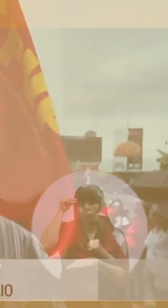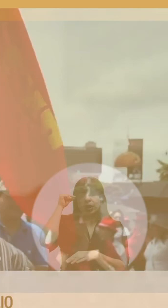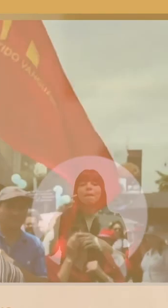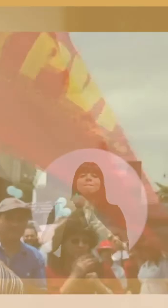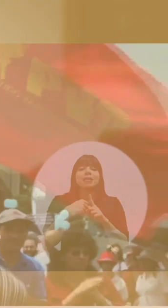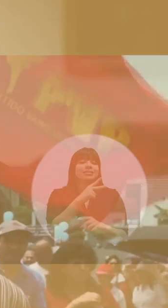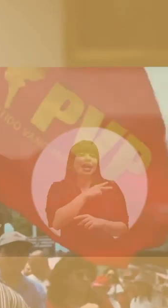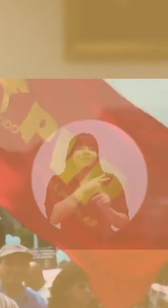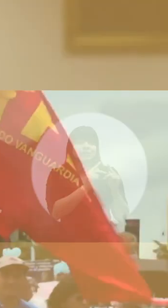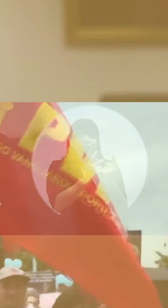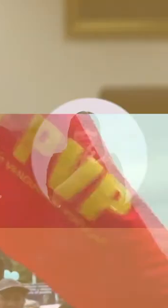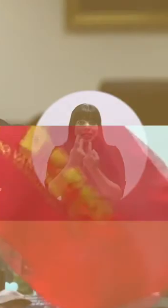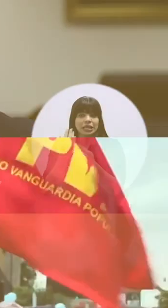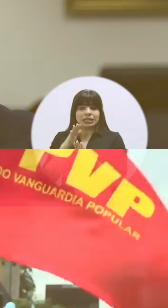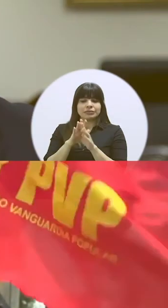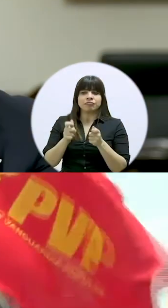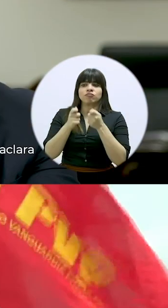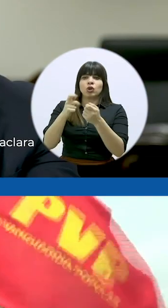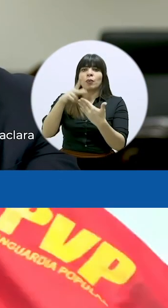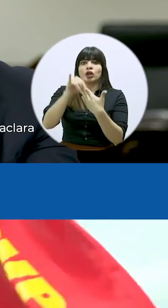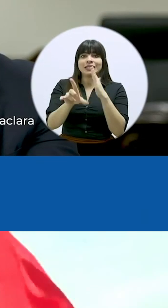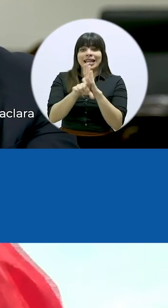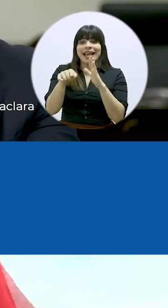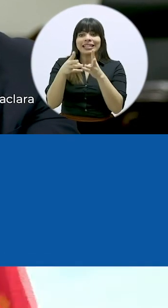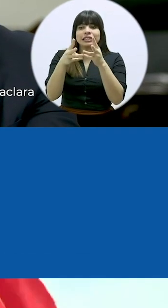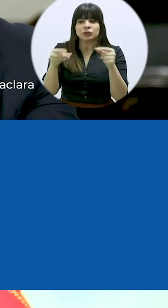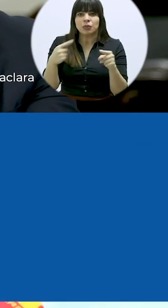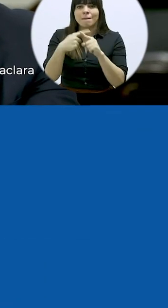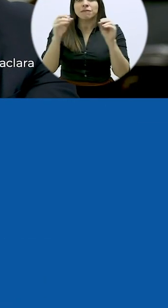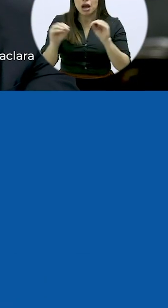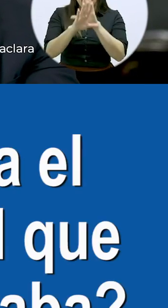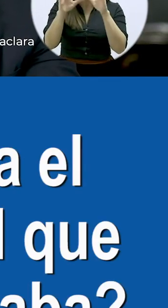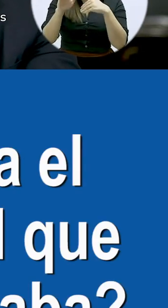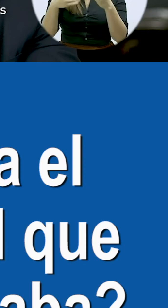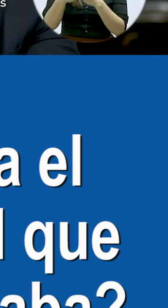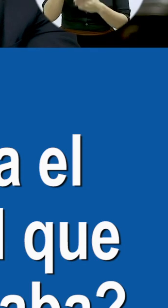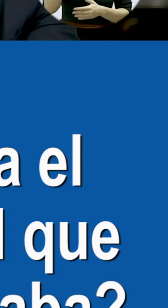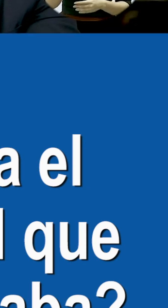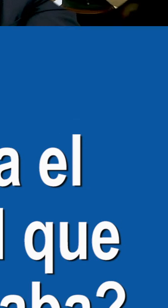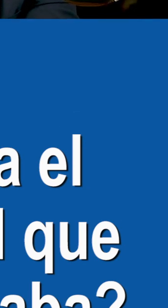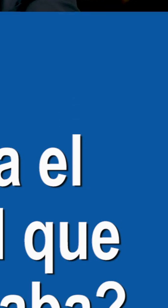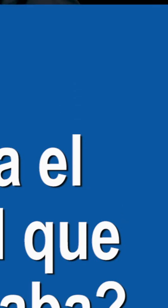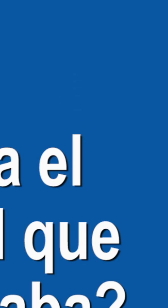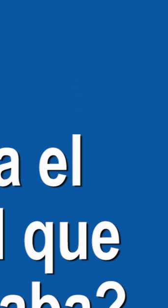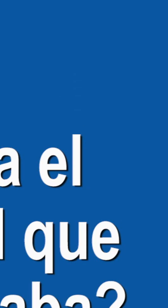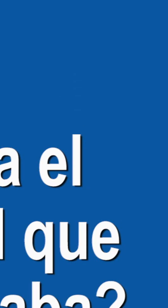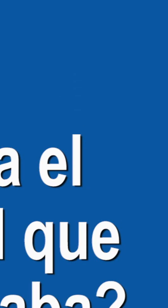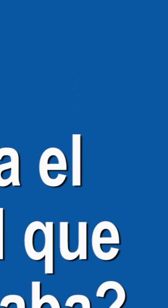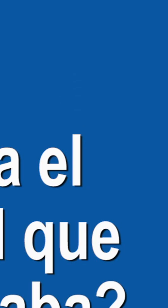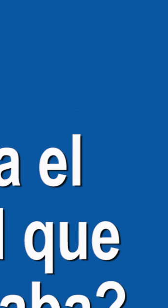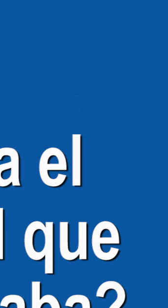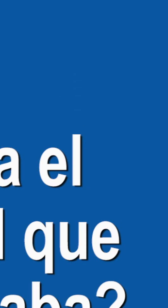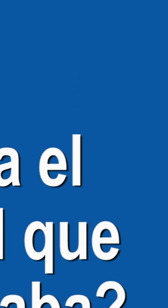discrepancia entre los diversos actores sociales era y es: ¿cuál es esa reforma? esta que se aprobó en diciembre del